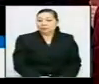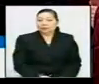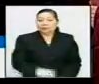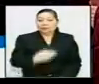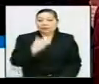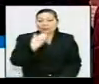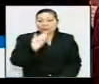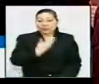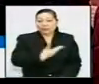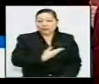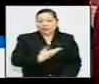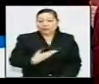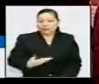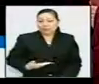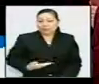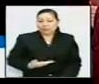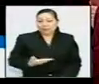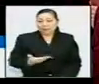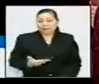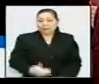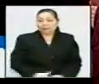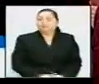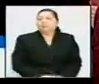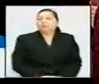Gracias, presidente.